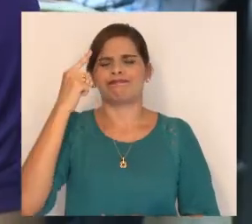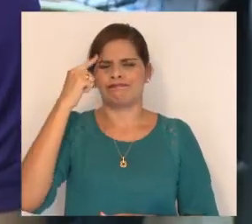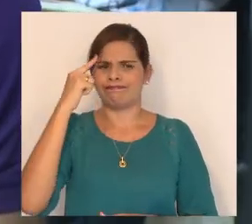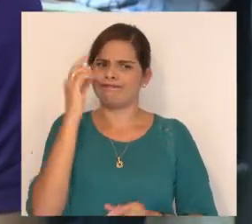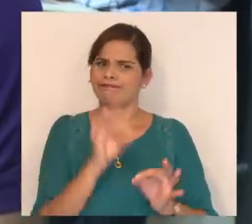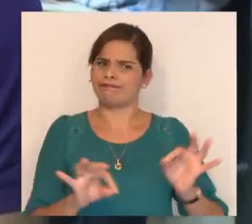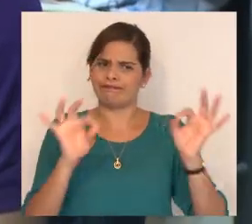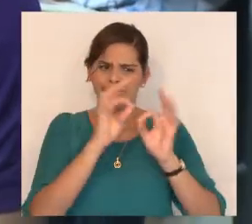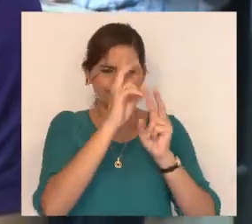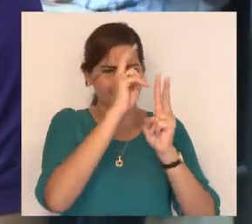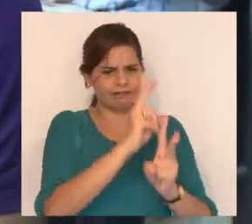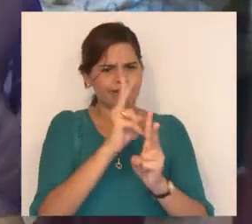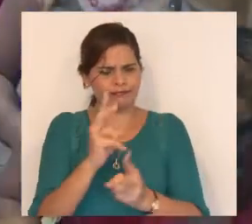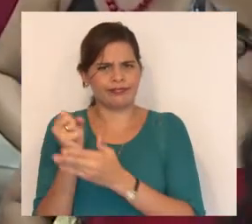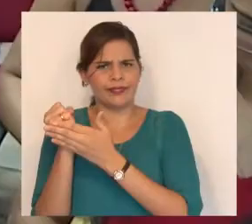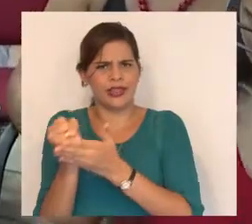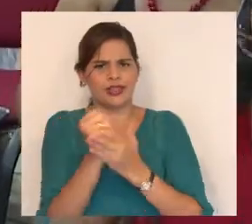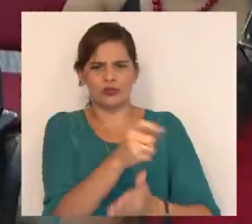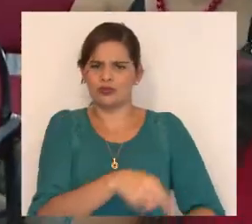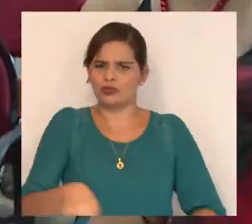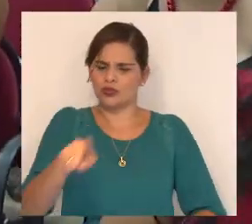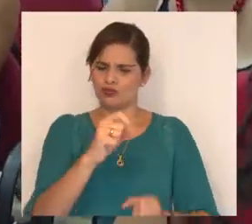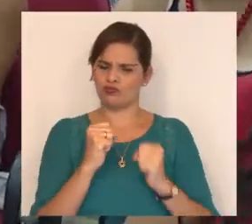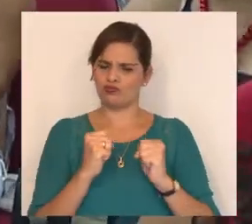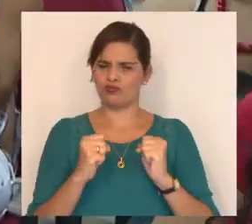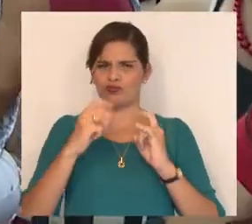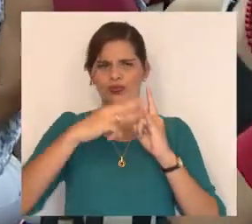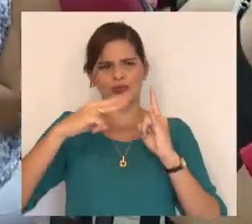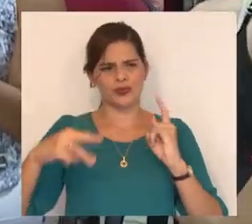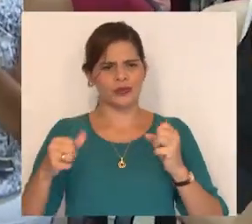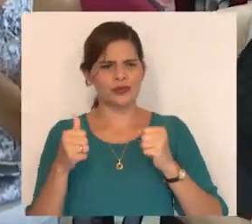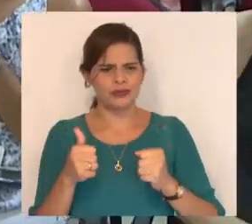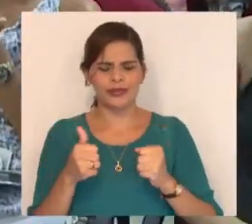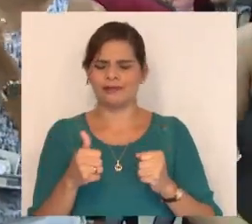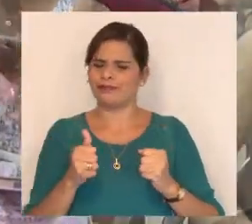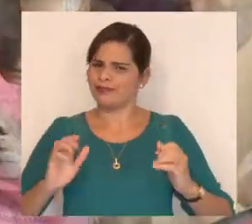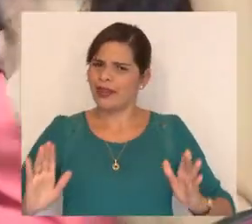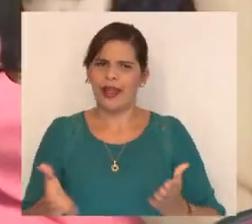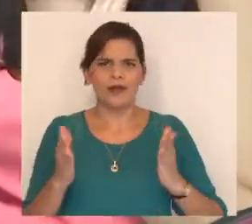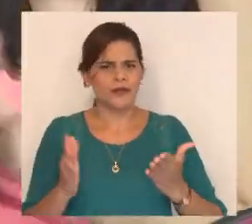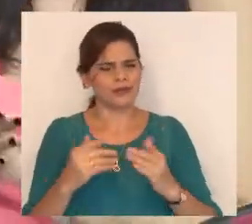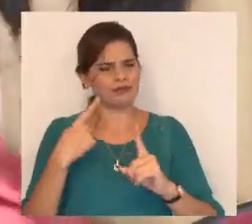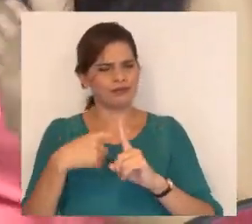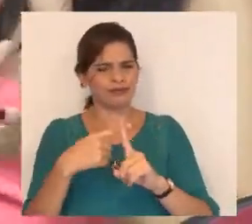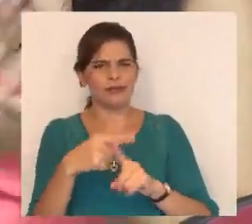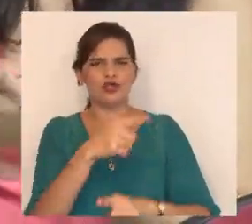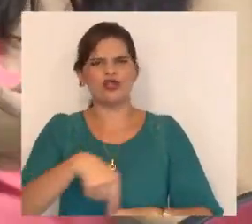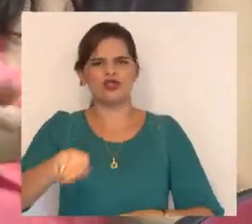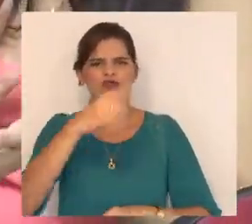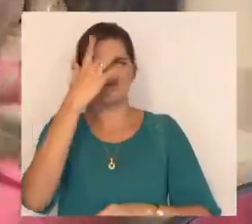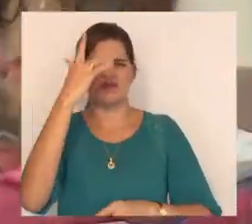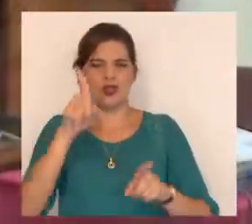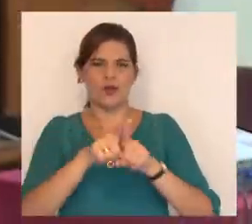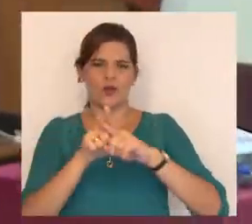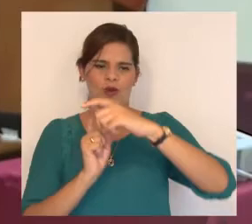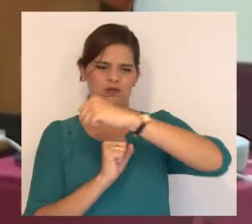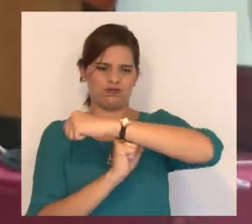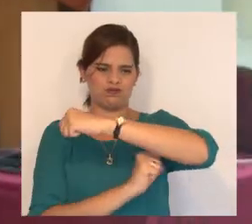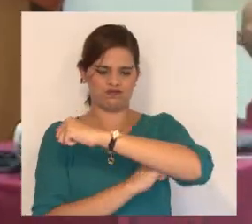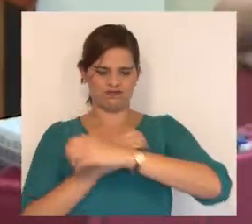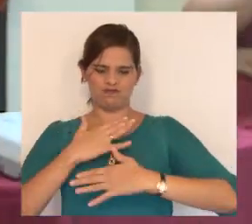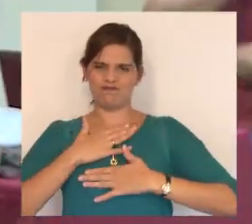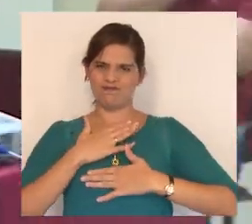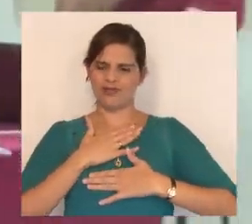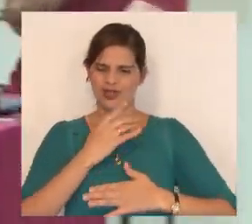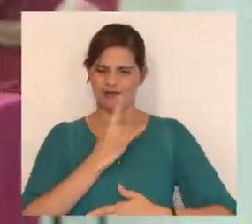de reconocimiento y empoderamiento institucional, dado que a instancias de ellos se consolidan las estructuras del sentido de